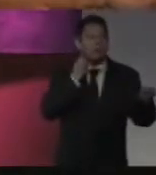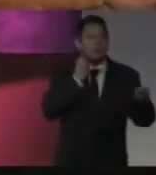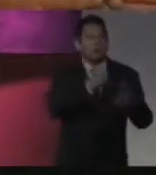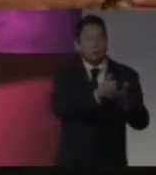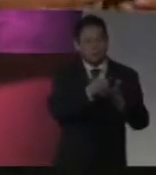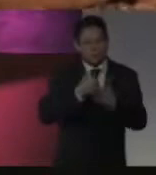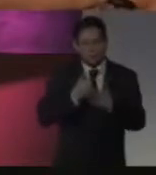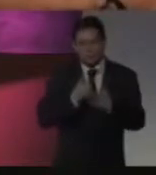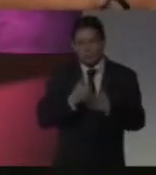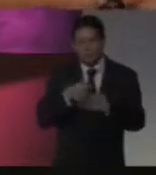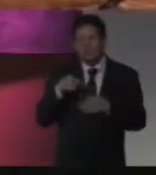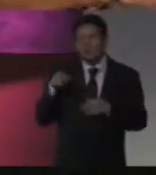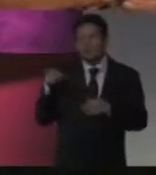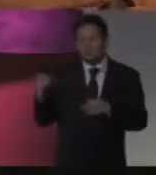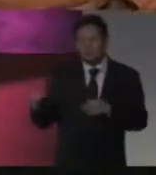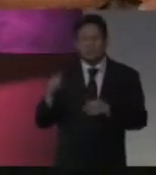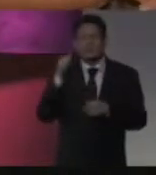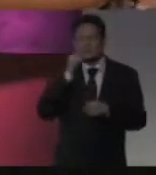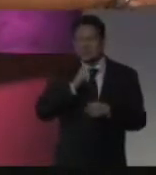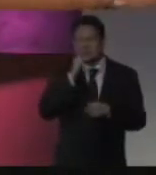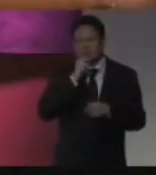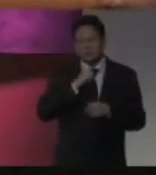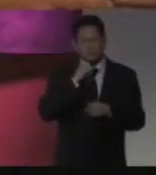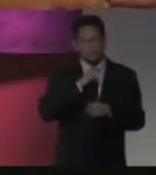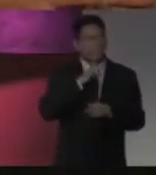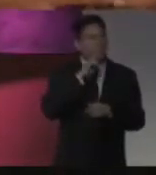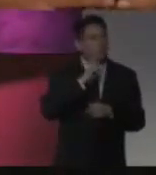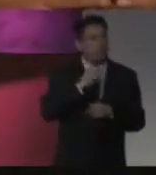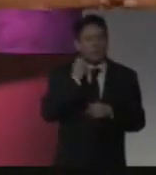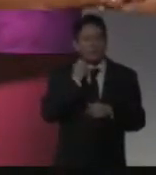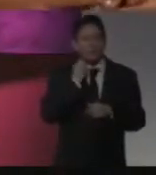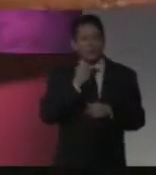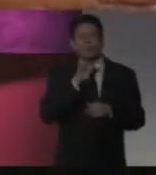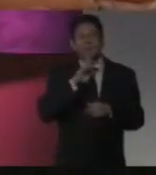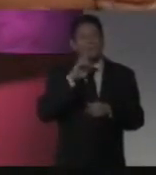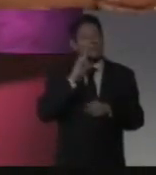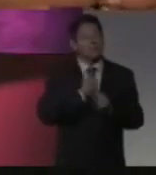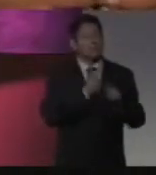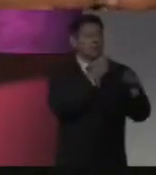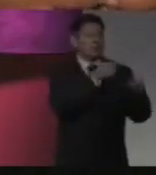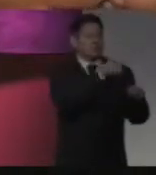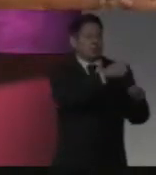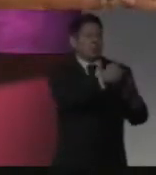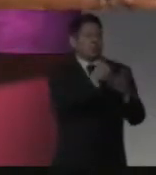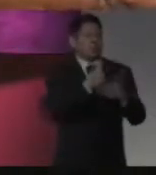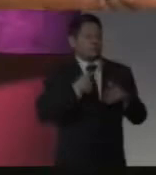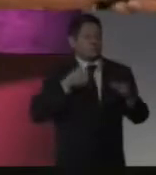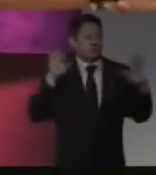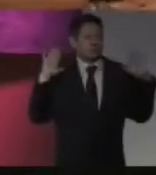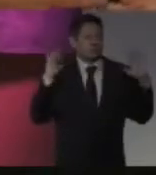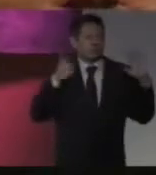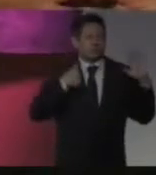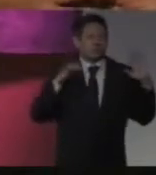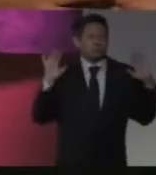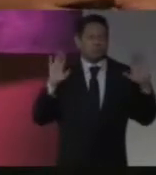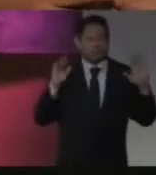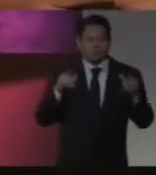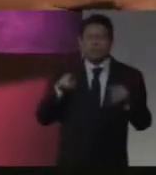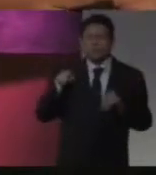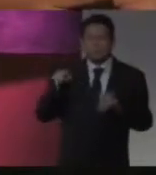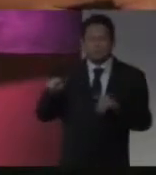una actitud de dependencia y de negar que ellas también son parte del